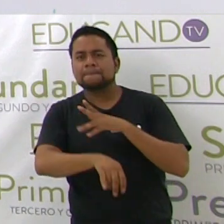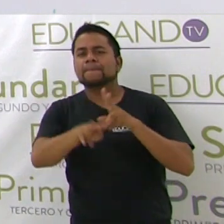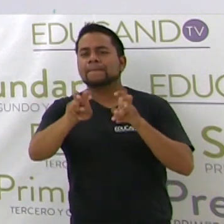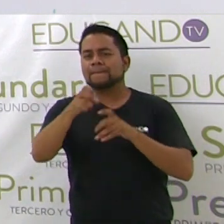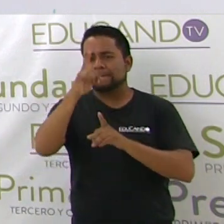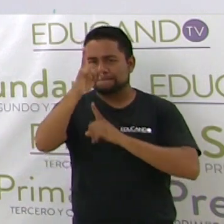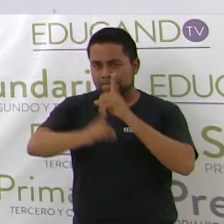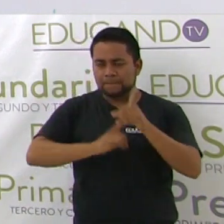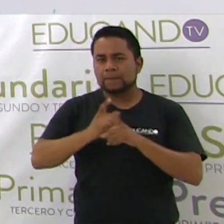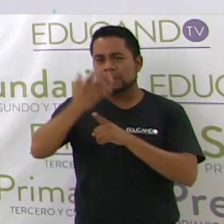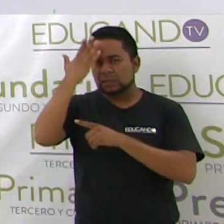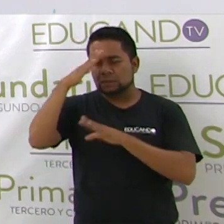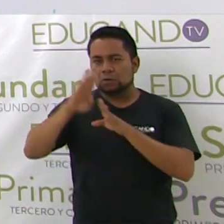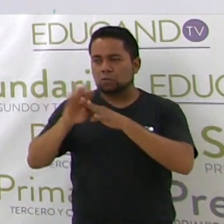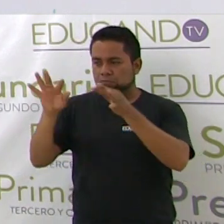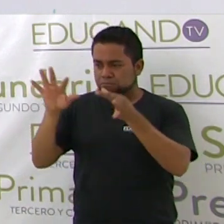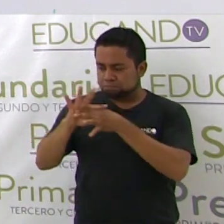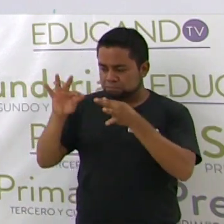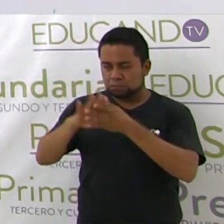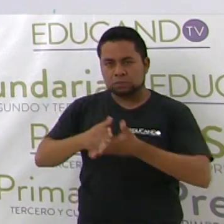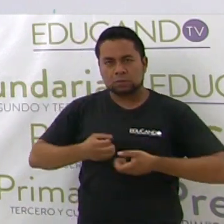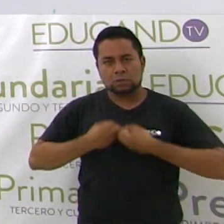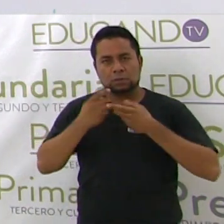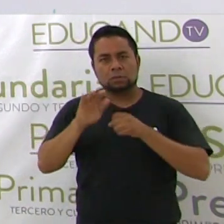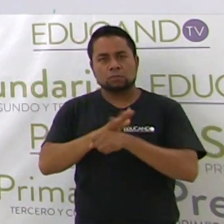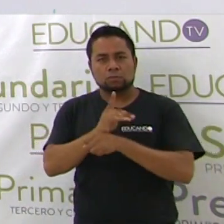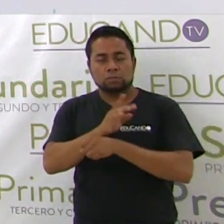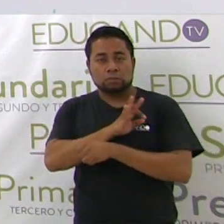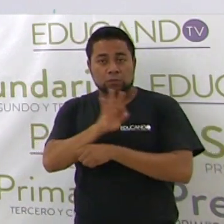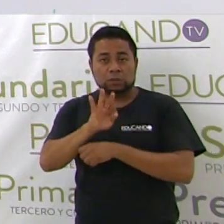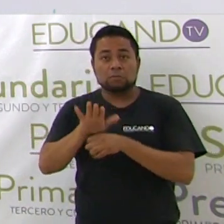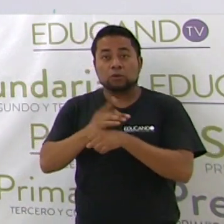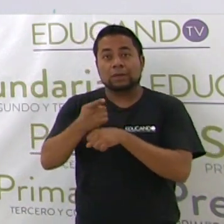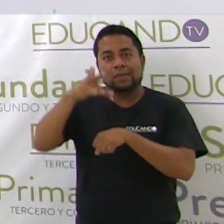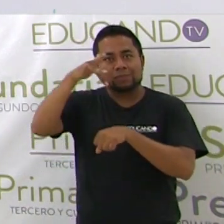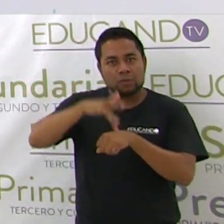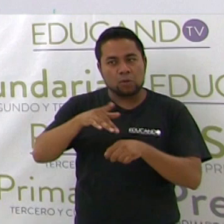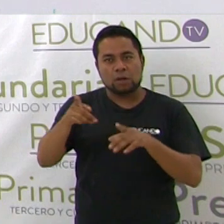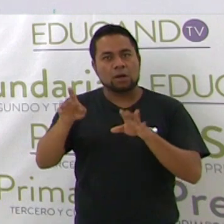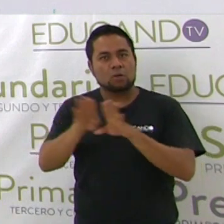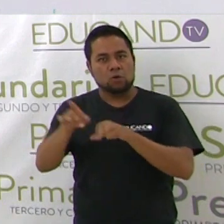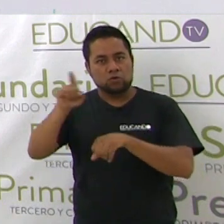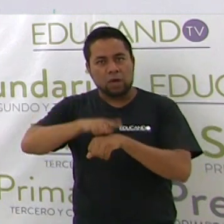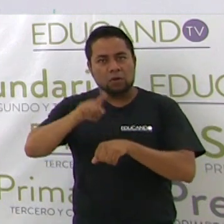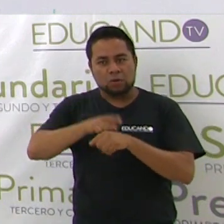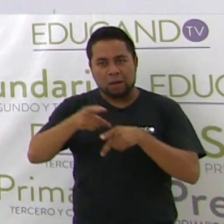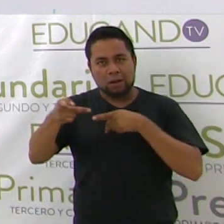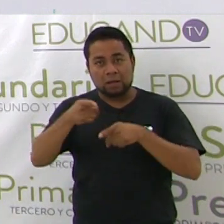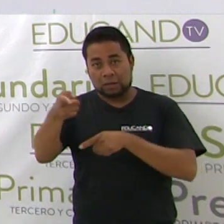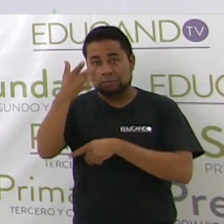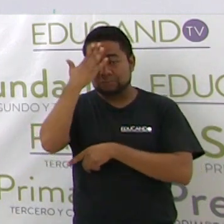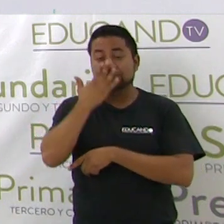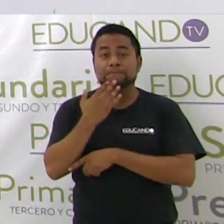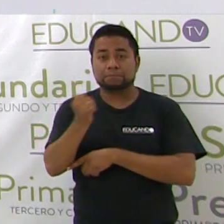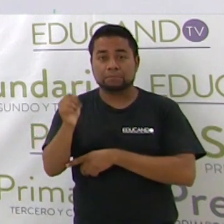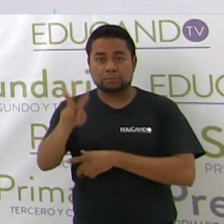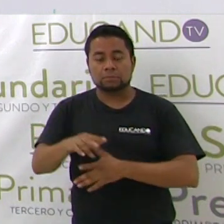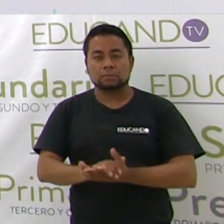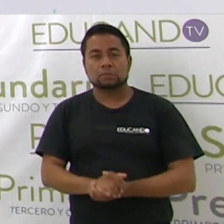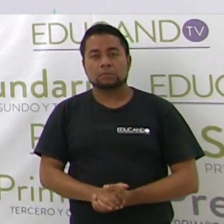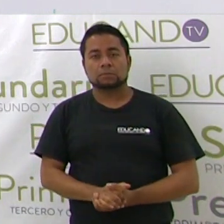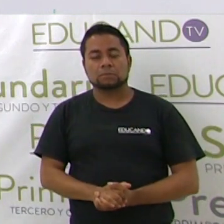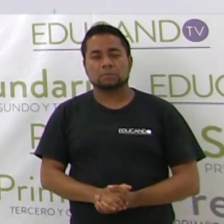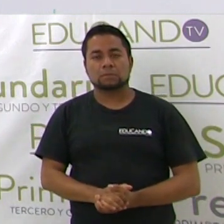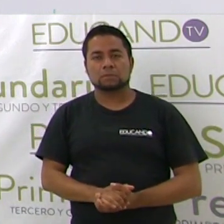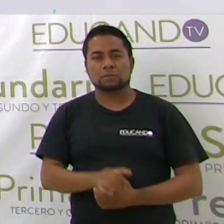deporte y pueden hablarnos de ello porque ya lo han vivido, porque lo practican todos los días, son expertos. También puede